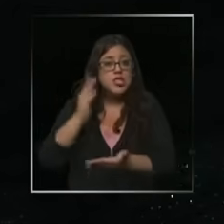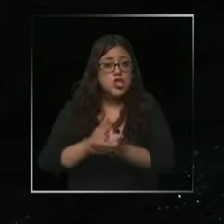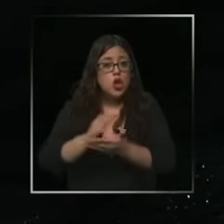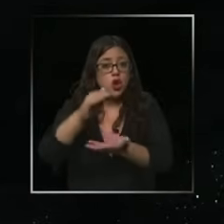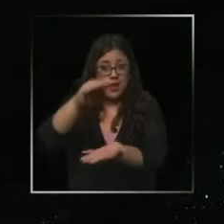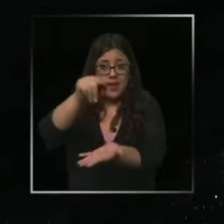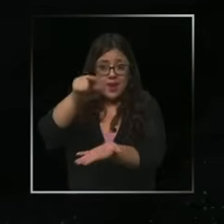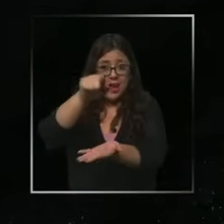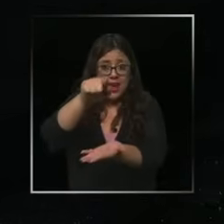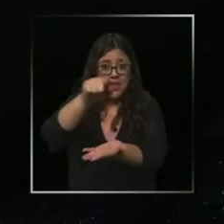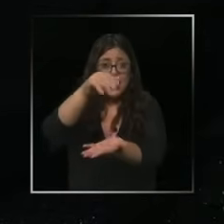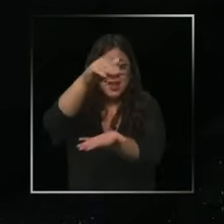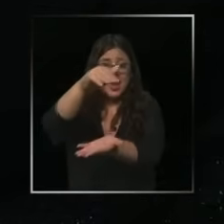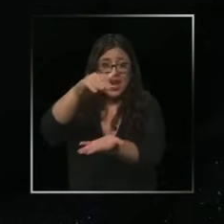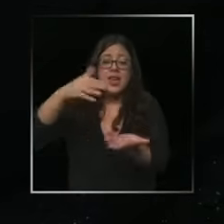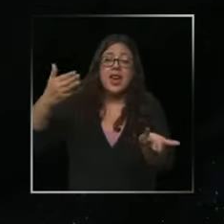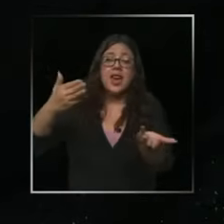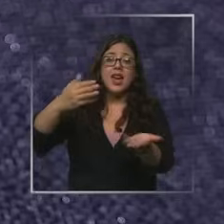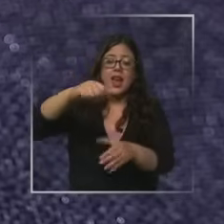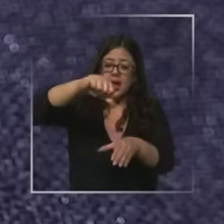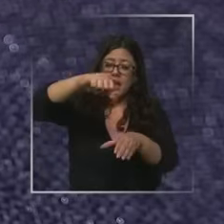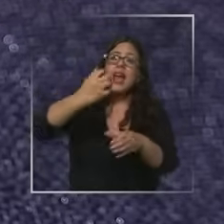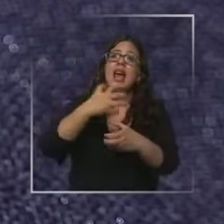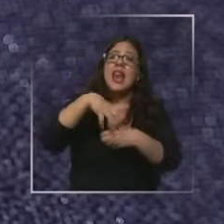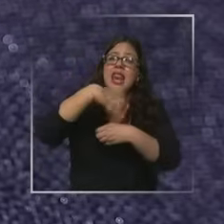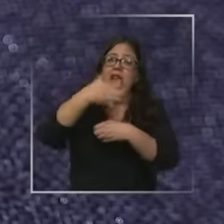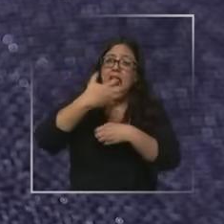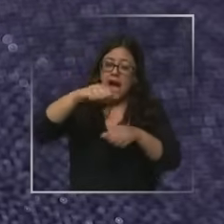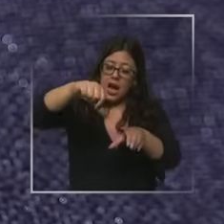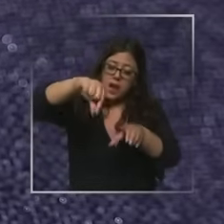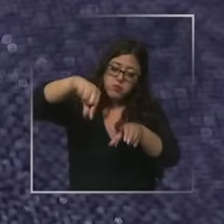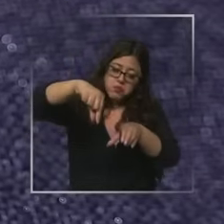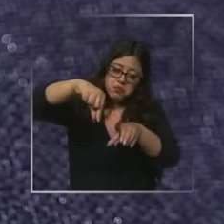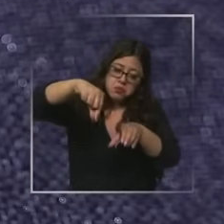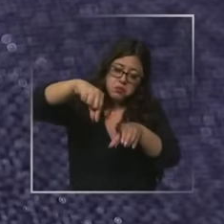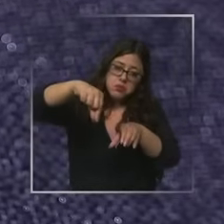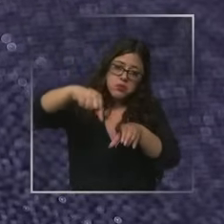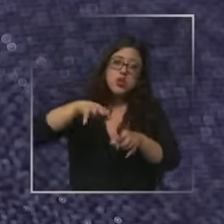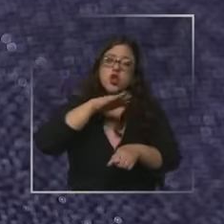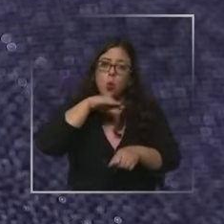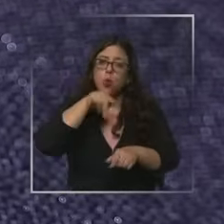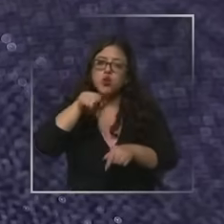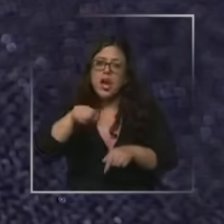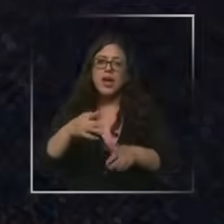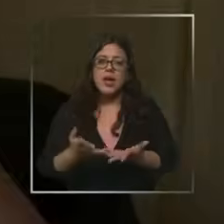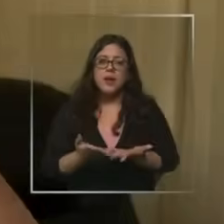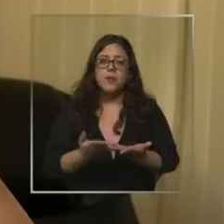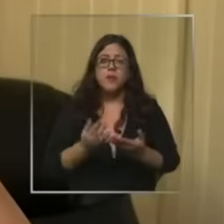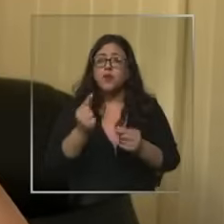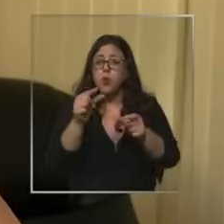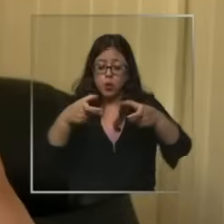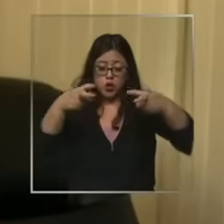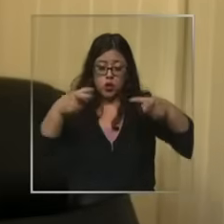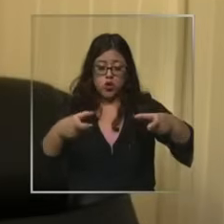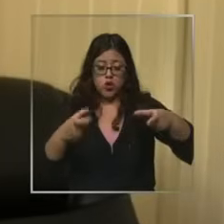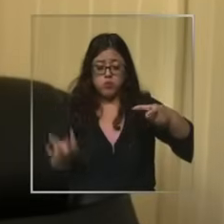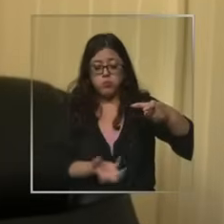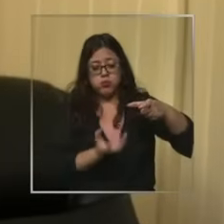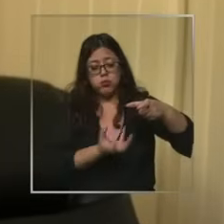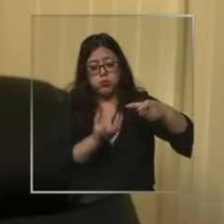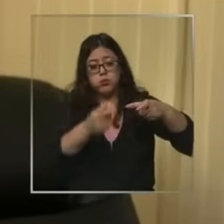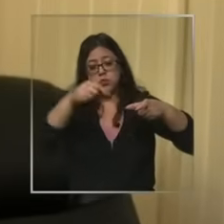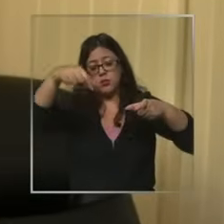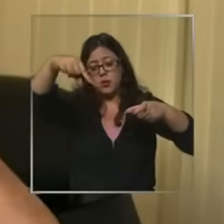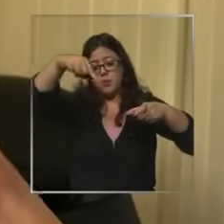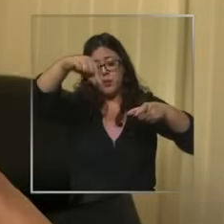este líquido, esencia de naranja que habitualmente ocupaba en su casa. Parte de ella cae por fuera de la olla y me salta la ropa